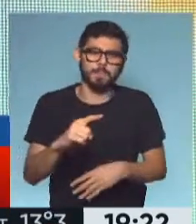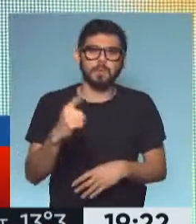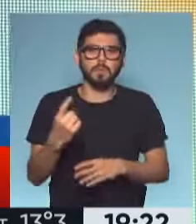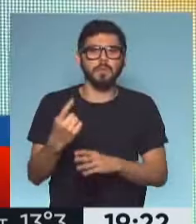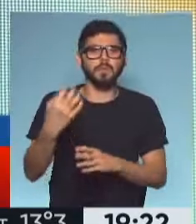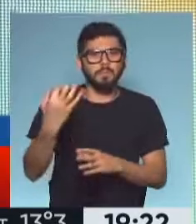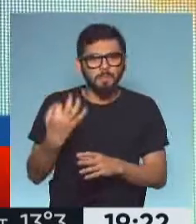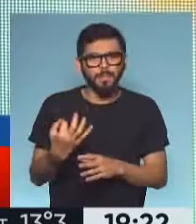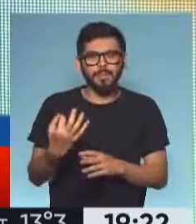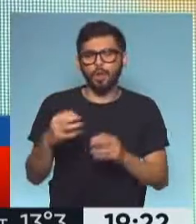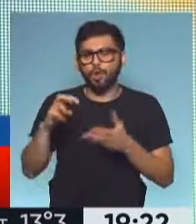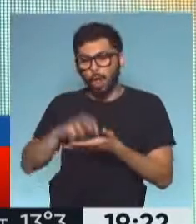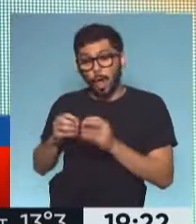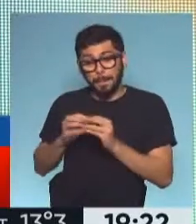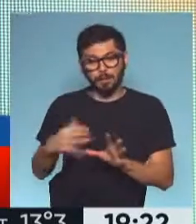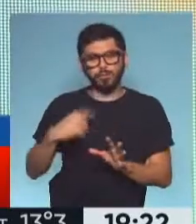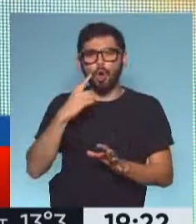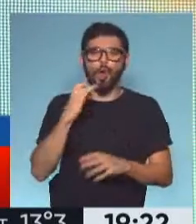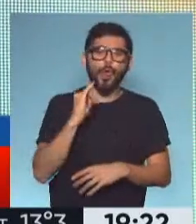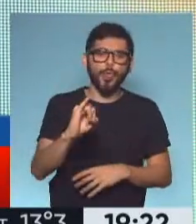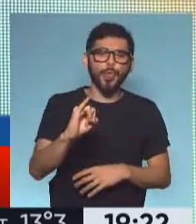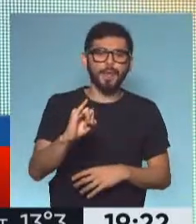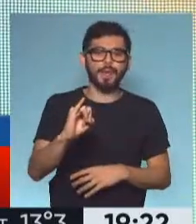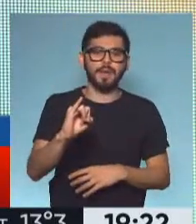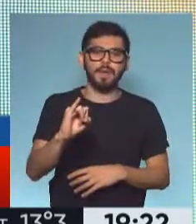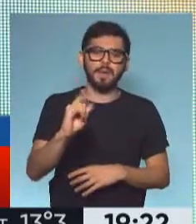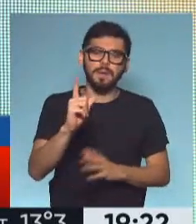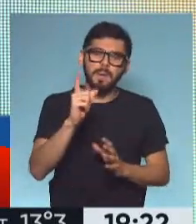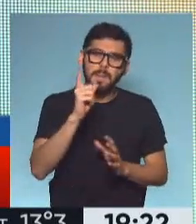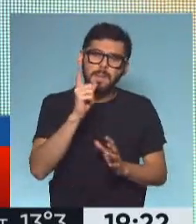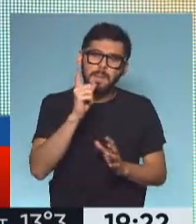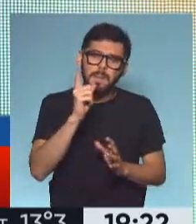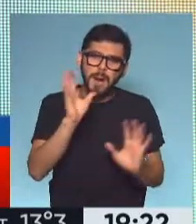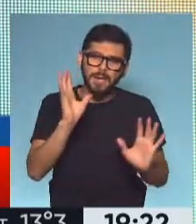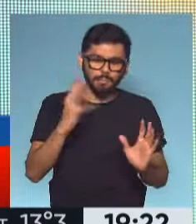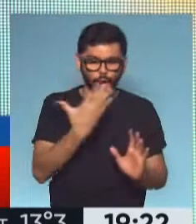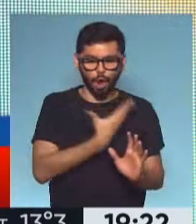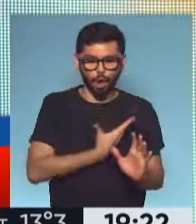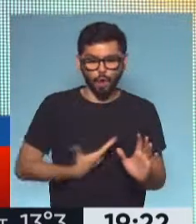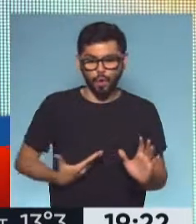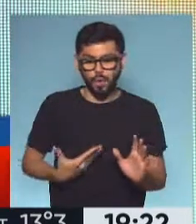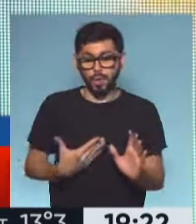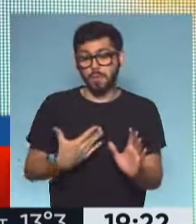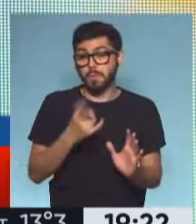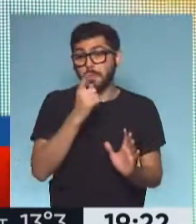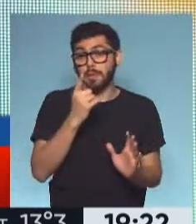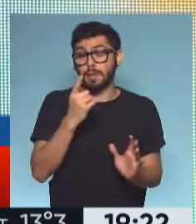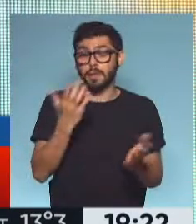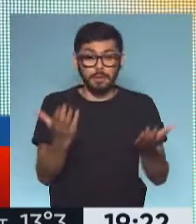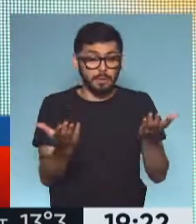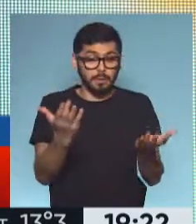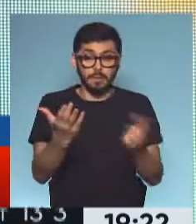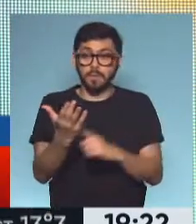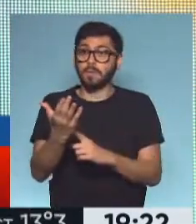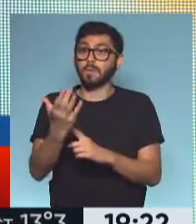comienzo del noticiero lo siguiente: parece más fácil para el gobierno hasta ahora lograr un